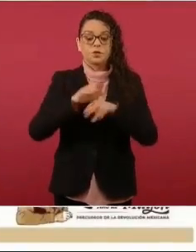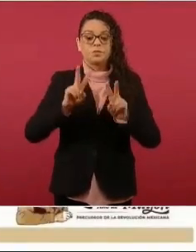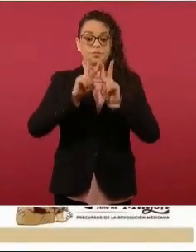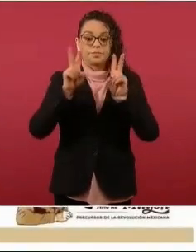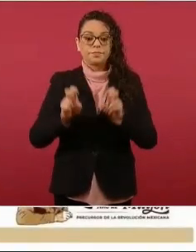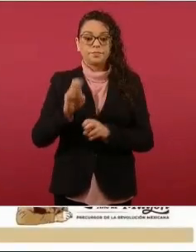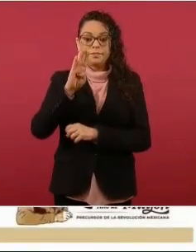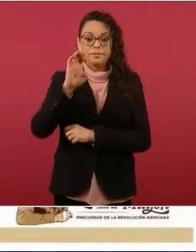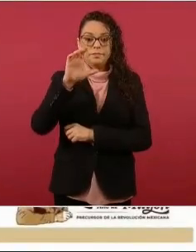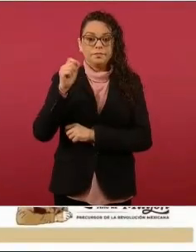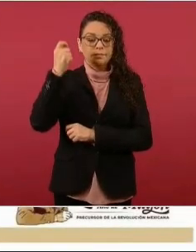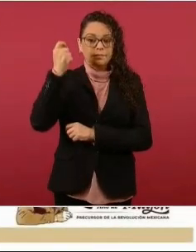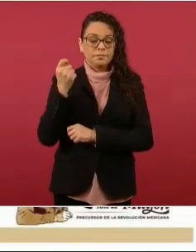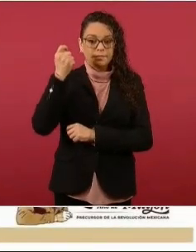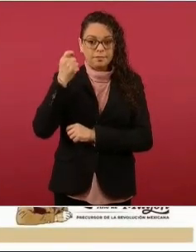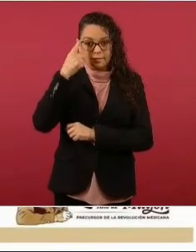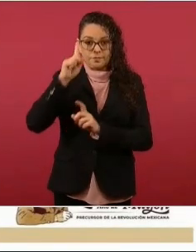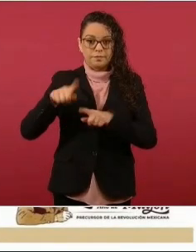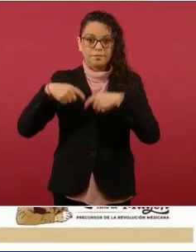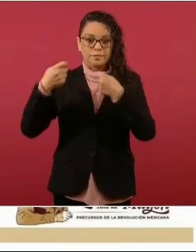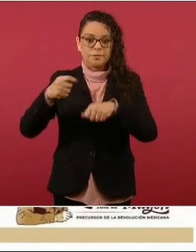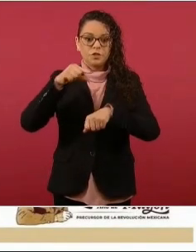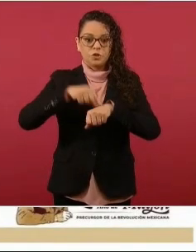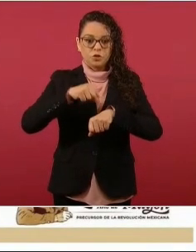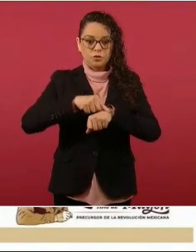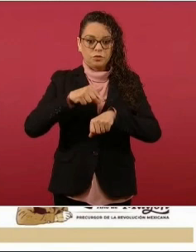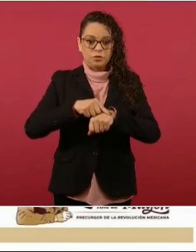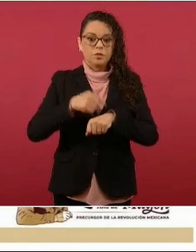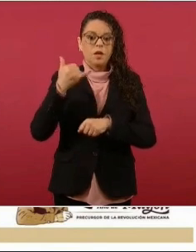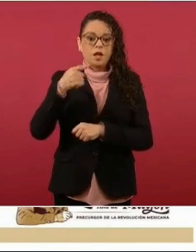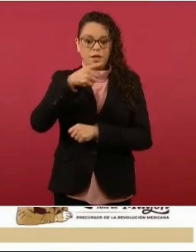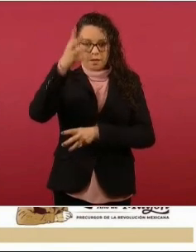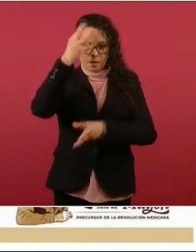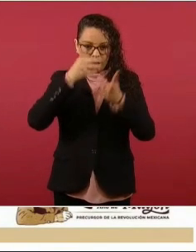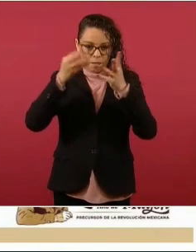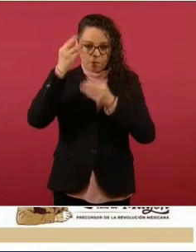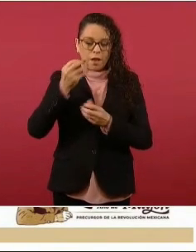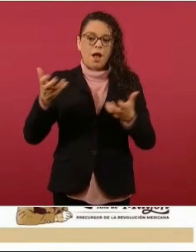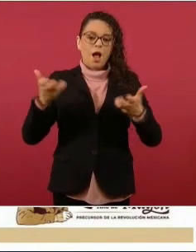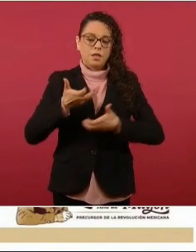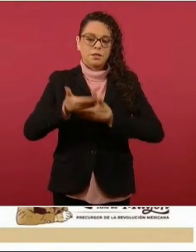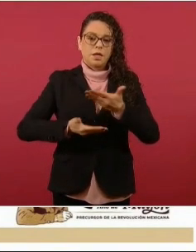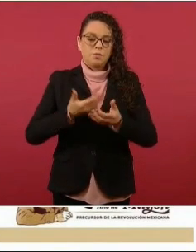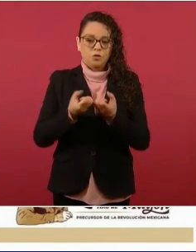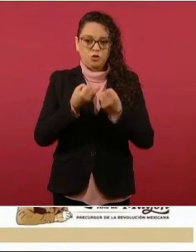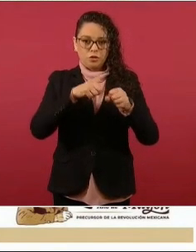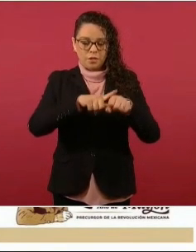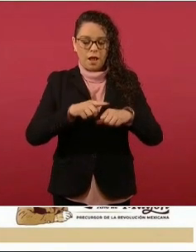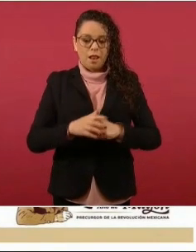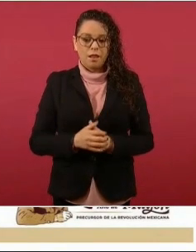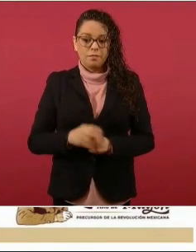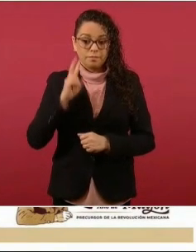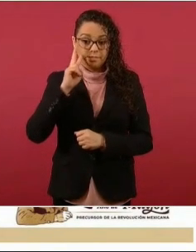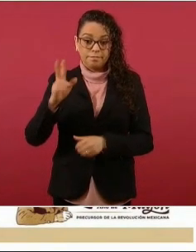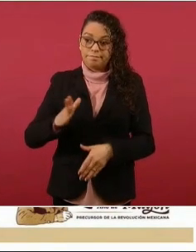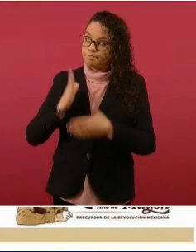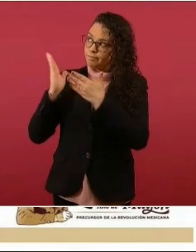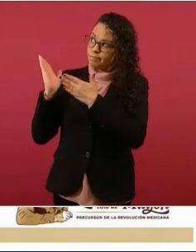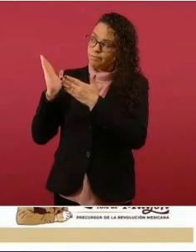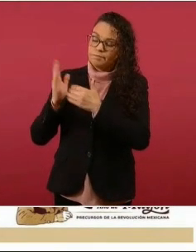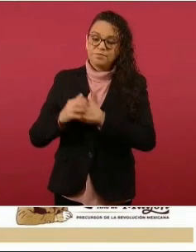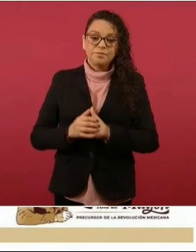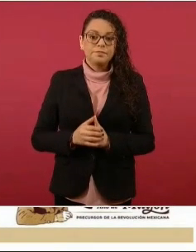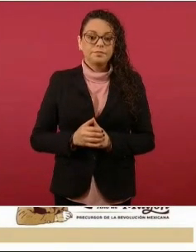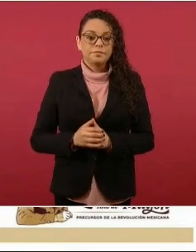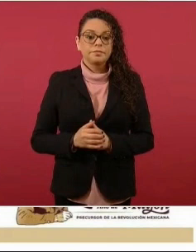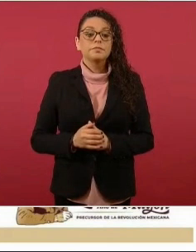médicos internos y pasantes en servicio social. Y esto tomando en cuenta el campo clínico, el sitio donde está la